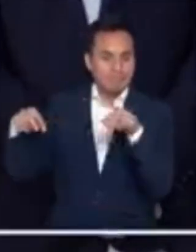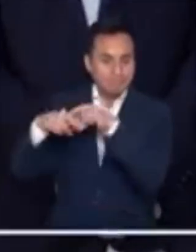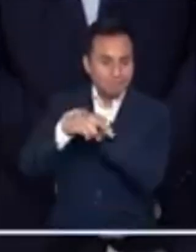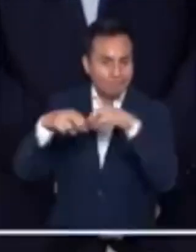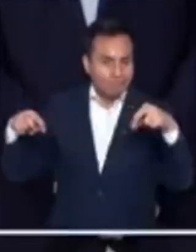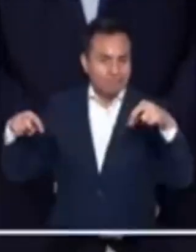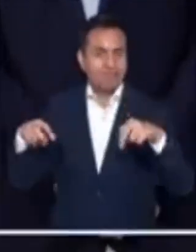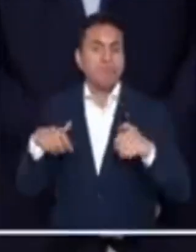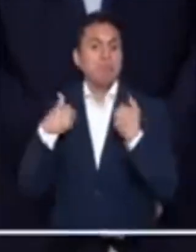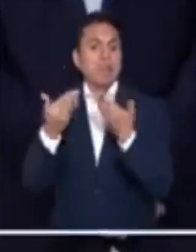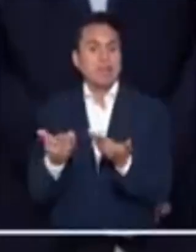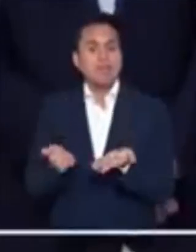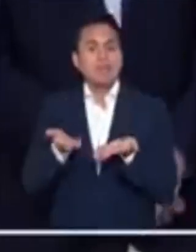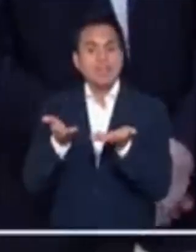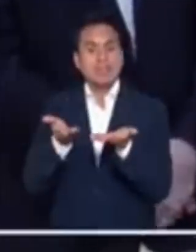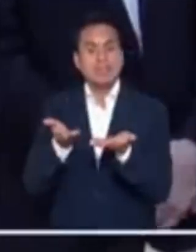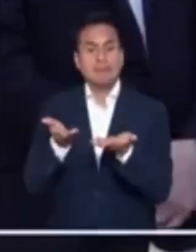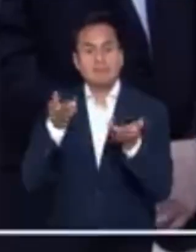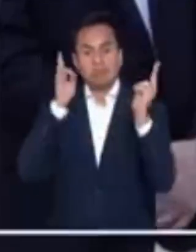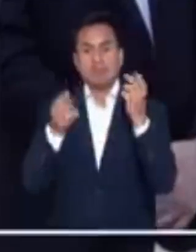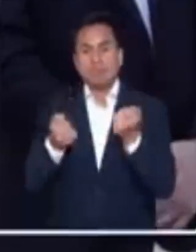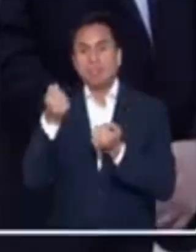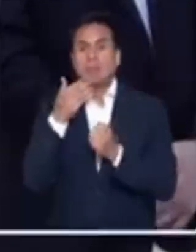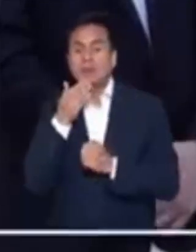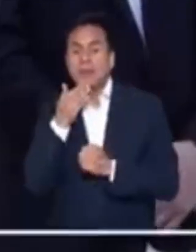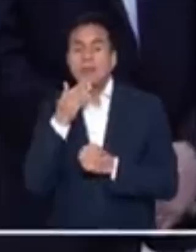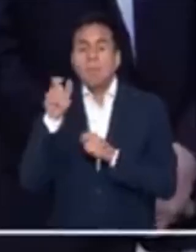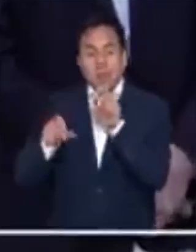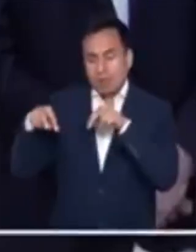y darle sobre todo preferencia al transporte público y a los peatones,